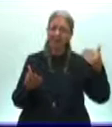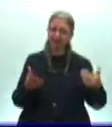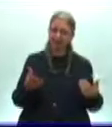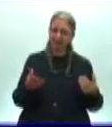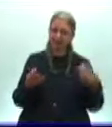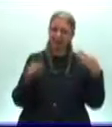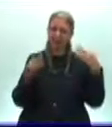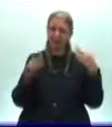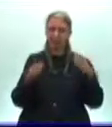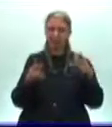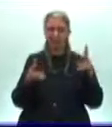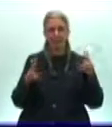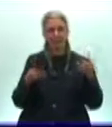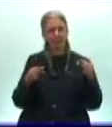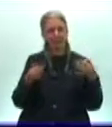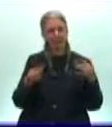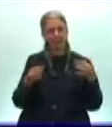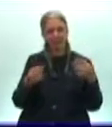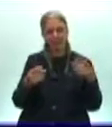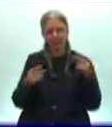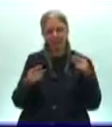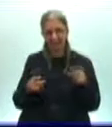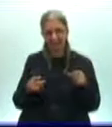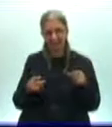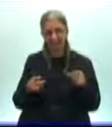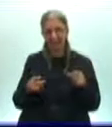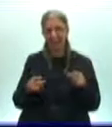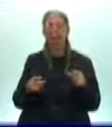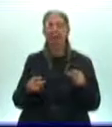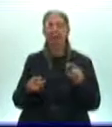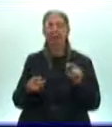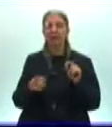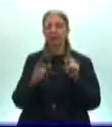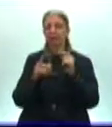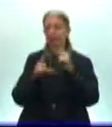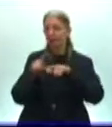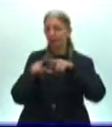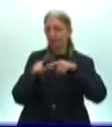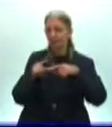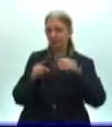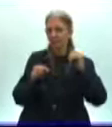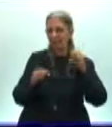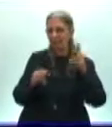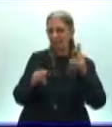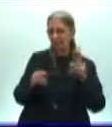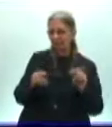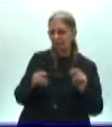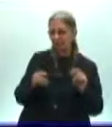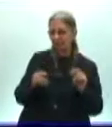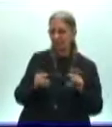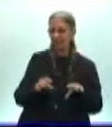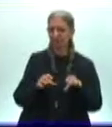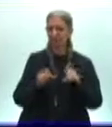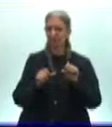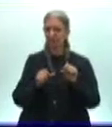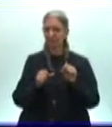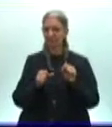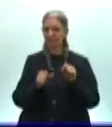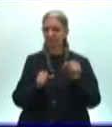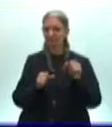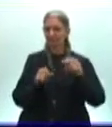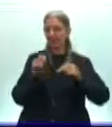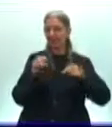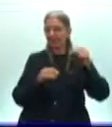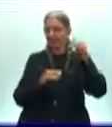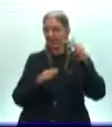lo hacemos desde la enseñanza del contenido matemático que ustedes deben adquirir para alcanzar un nivel medio superior y